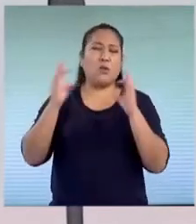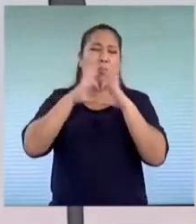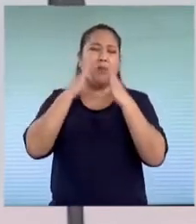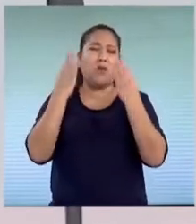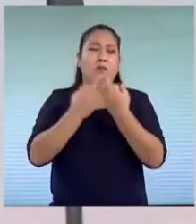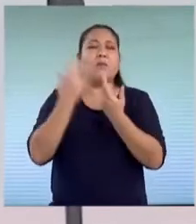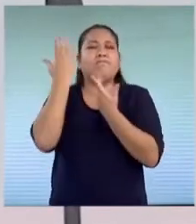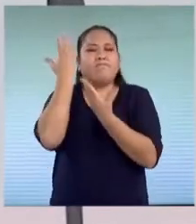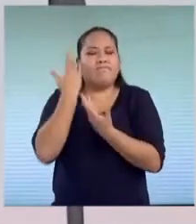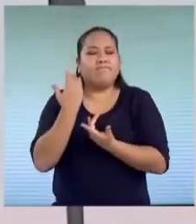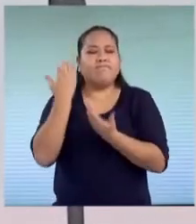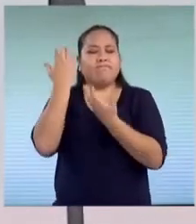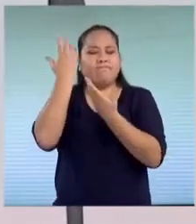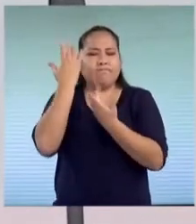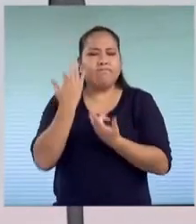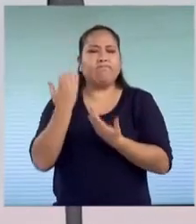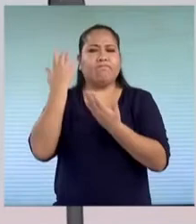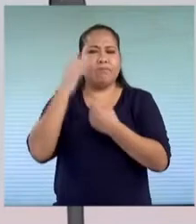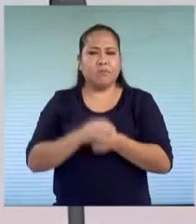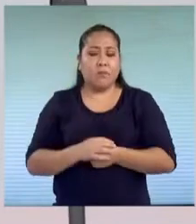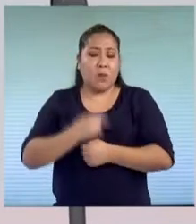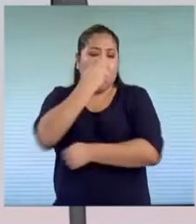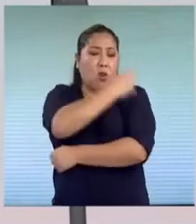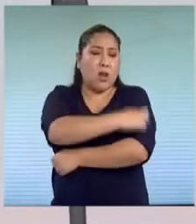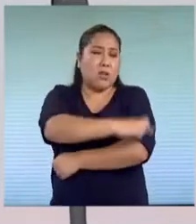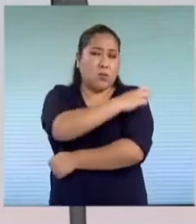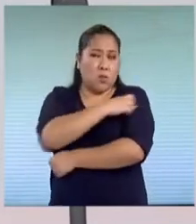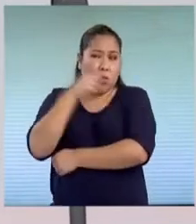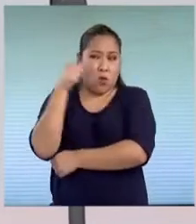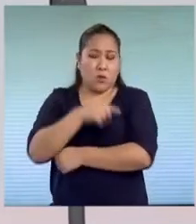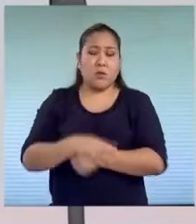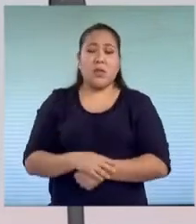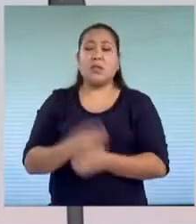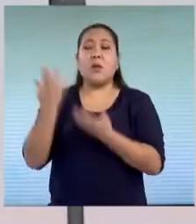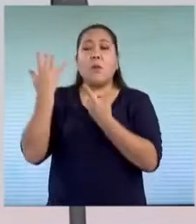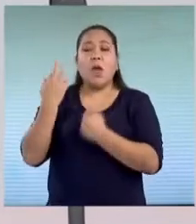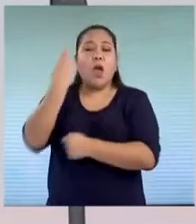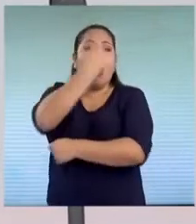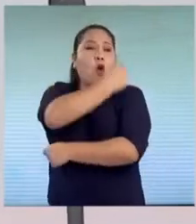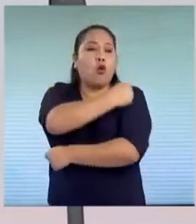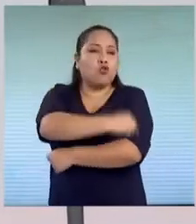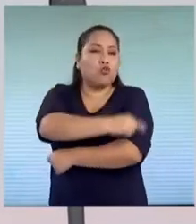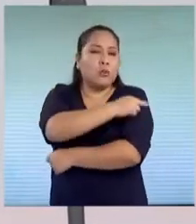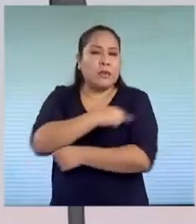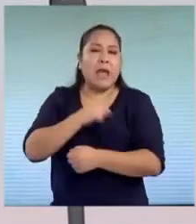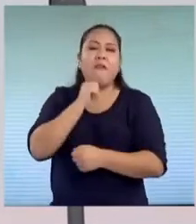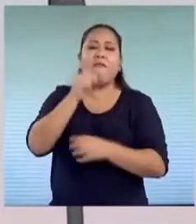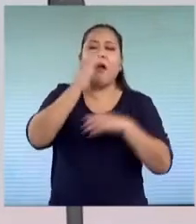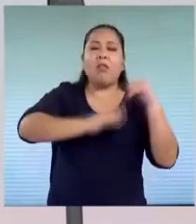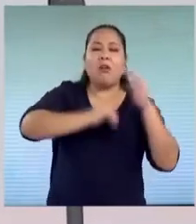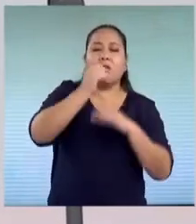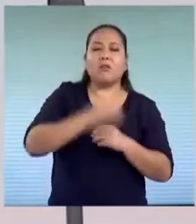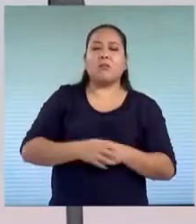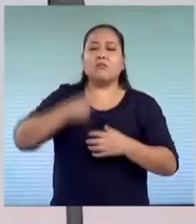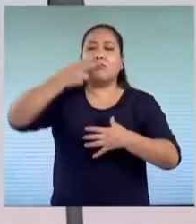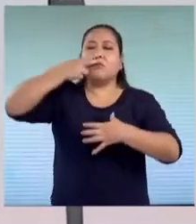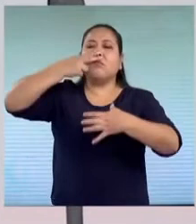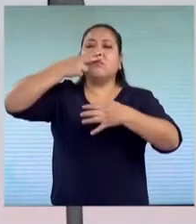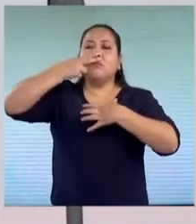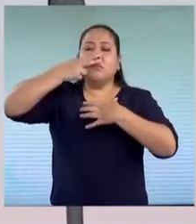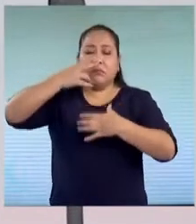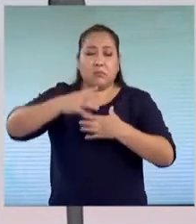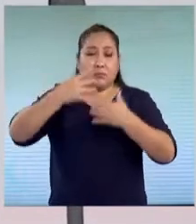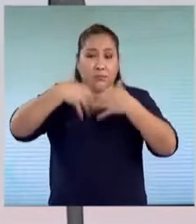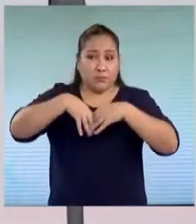familias esperando por las postas médicas, por los hospitales inconclusos, por las plantas de oxígeno que